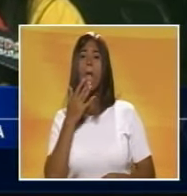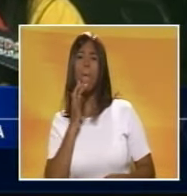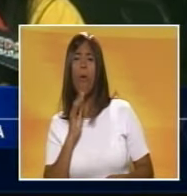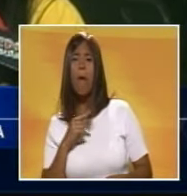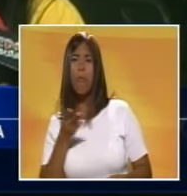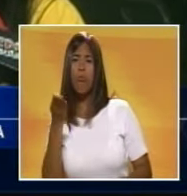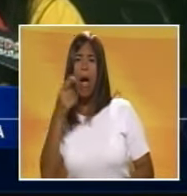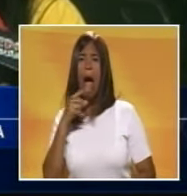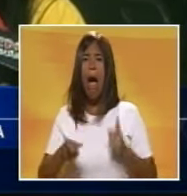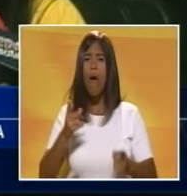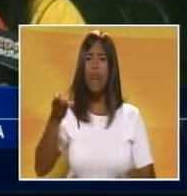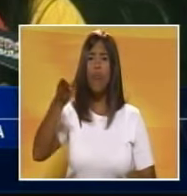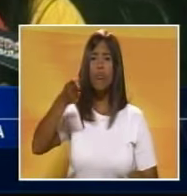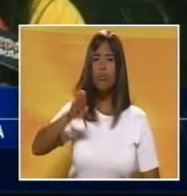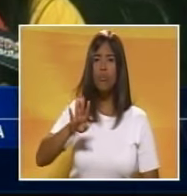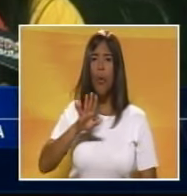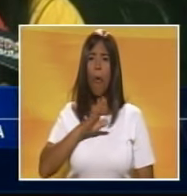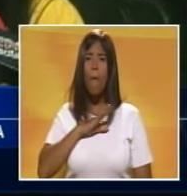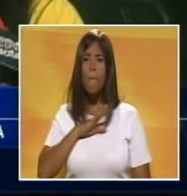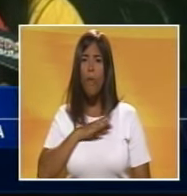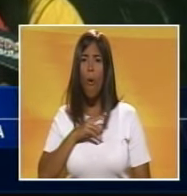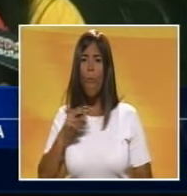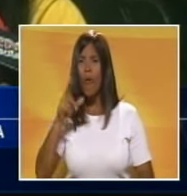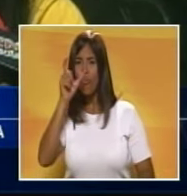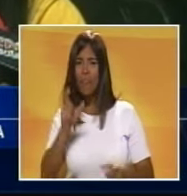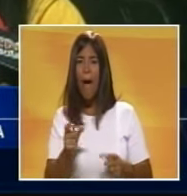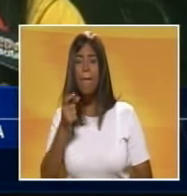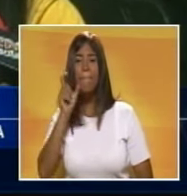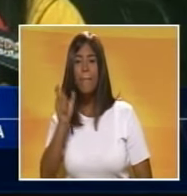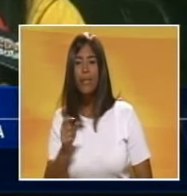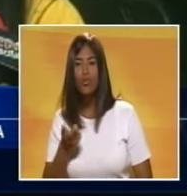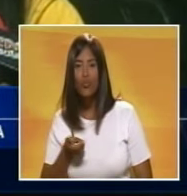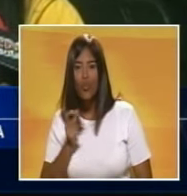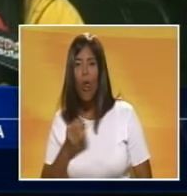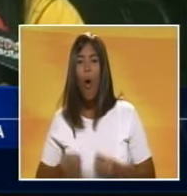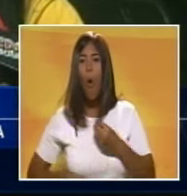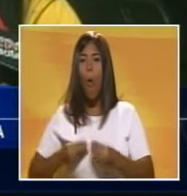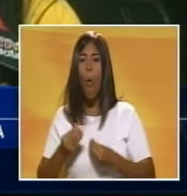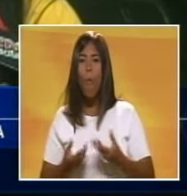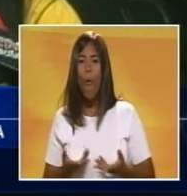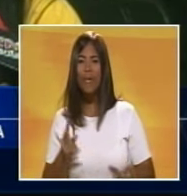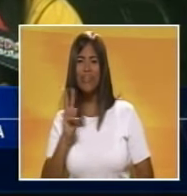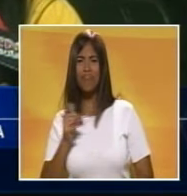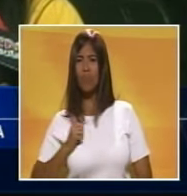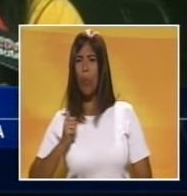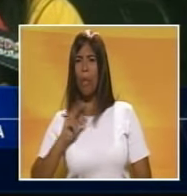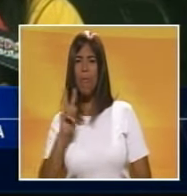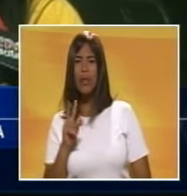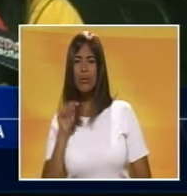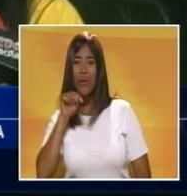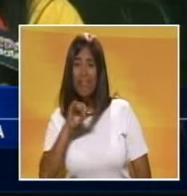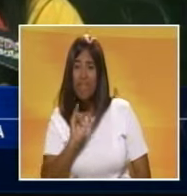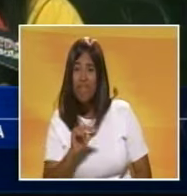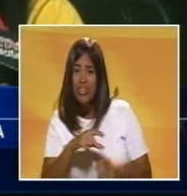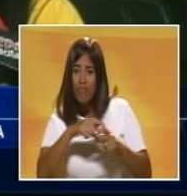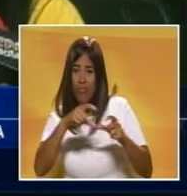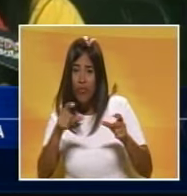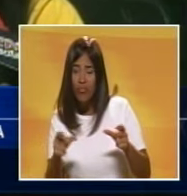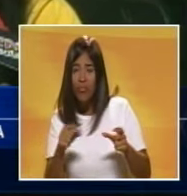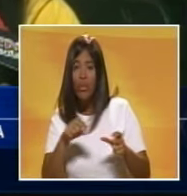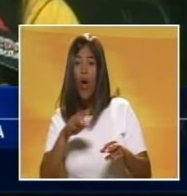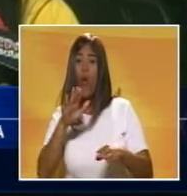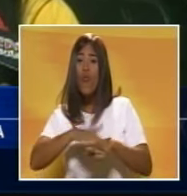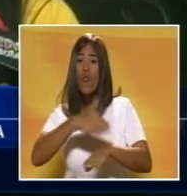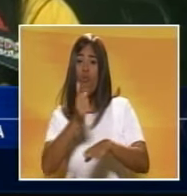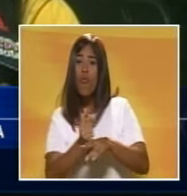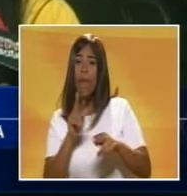el fallecimiento o una pérdida humana de cualquier venezolano en estas trochas a razón